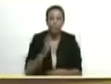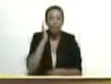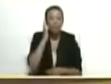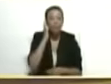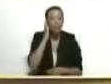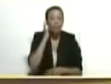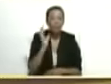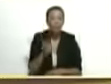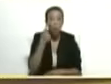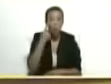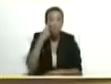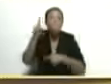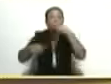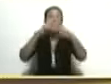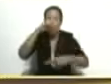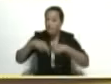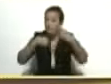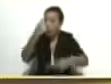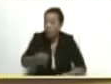Y nos vemos el próximo año.